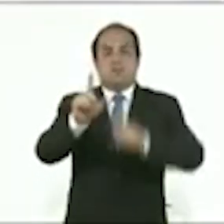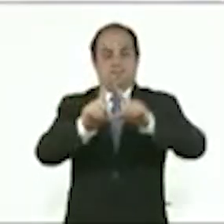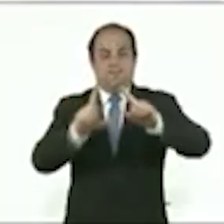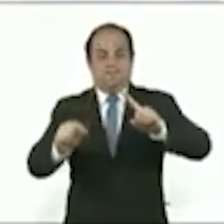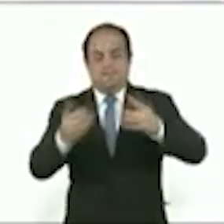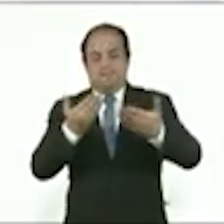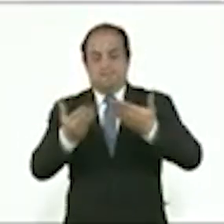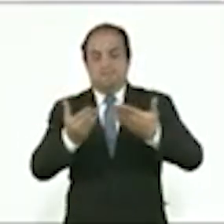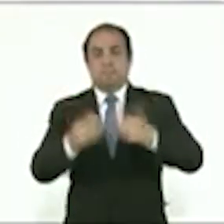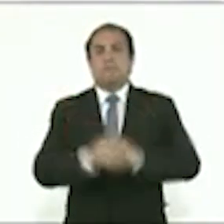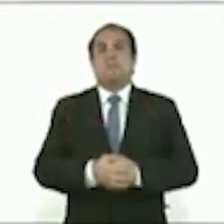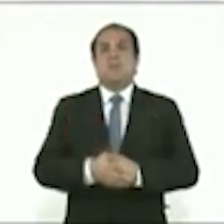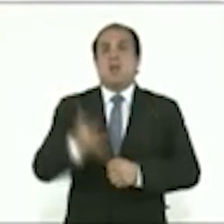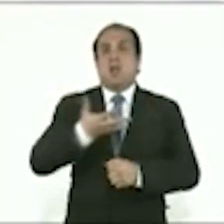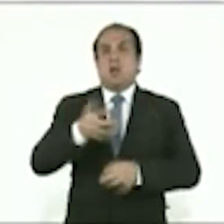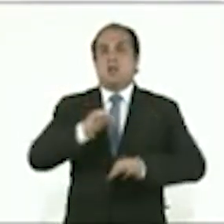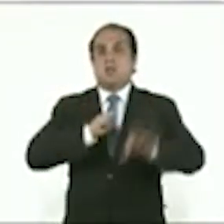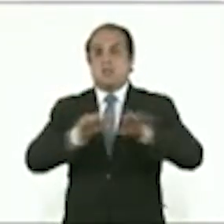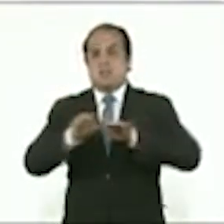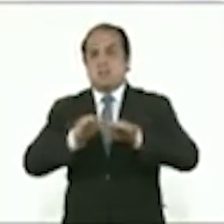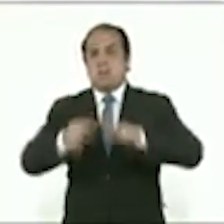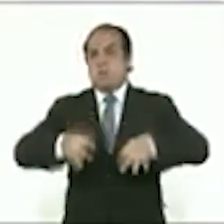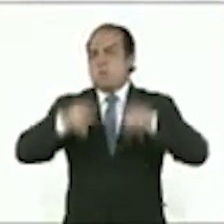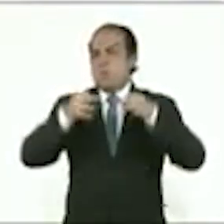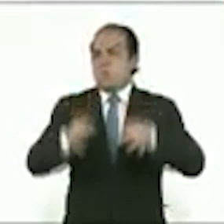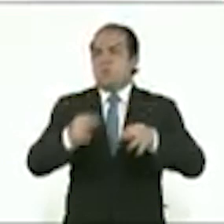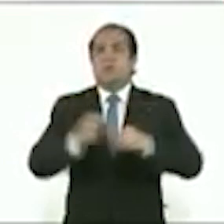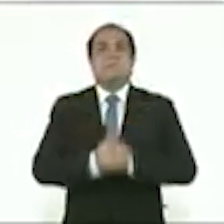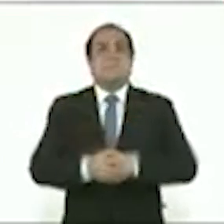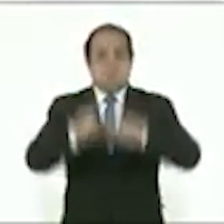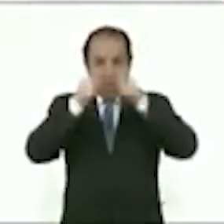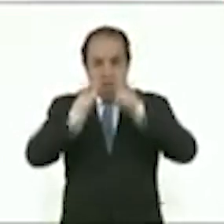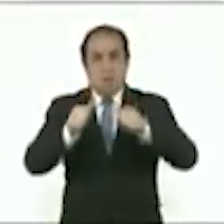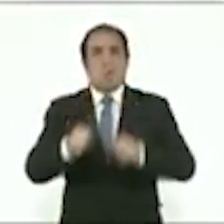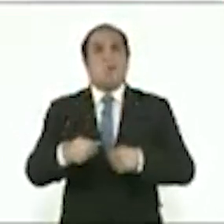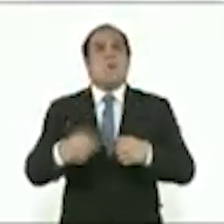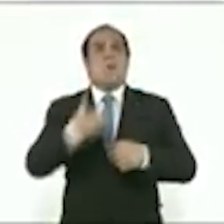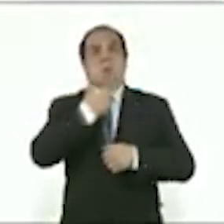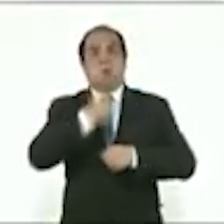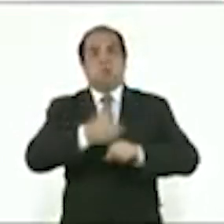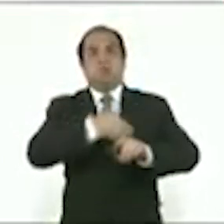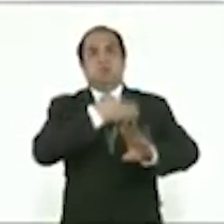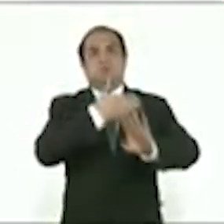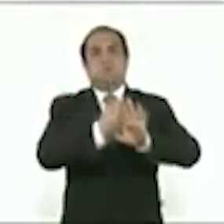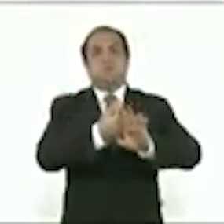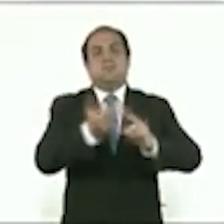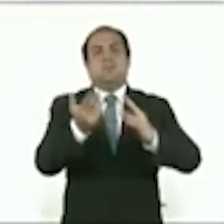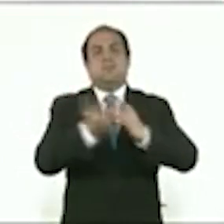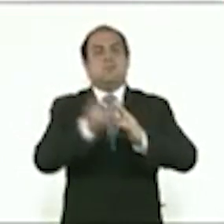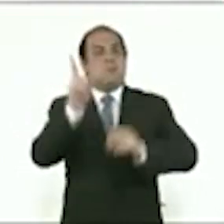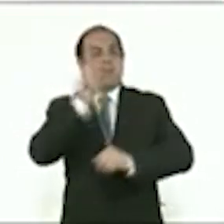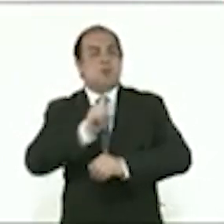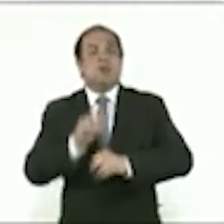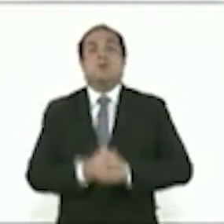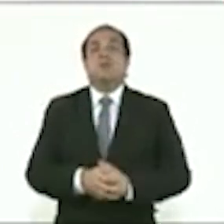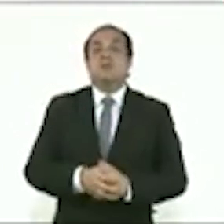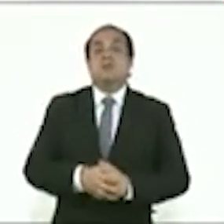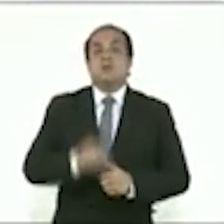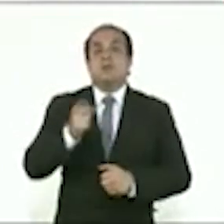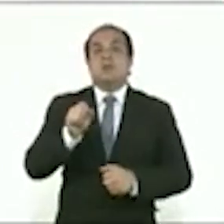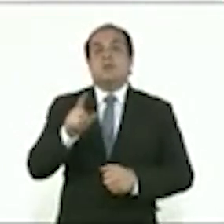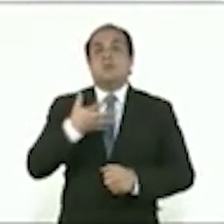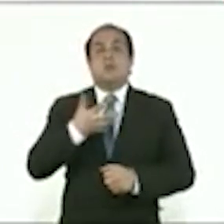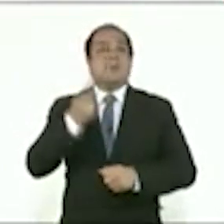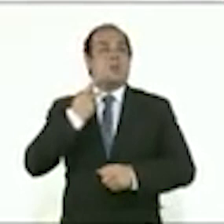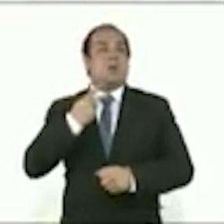En caso de que haya violencia en la marcha de este 8 de marzo por el Día Internacional de la Mujer, no se va a reprimir sino a contener, aseguró la jefa